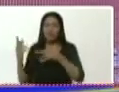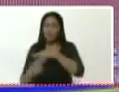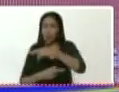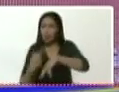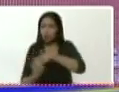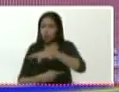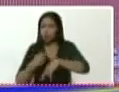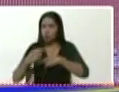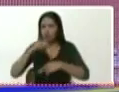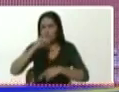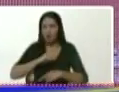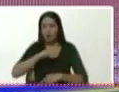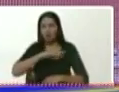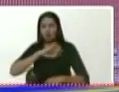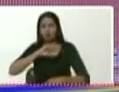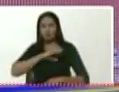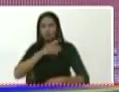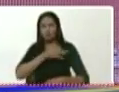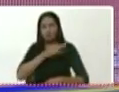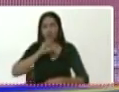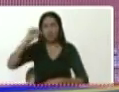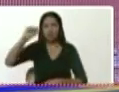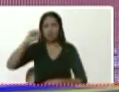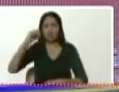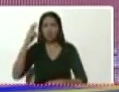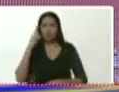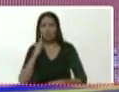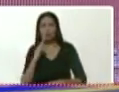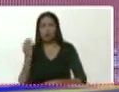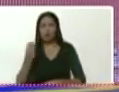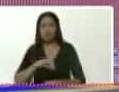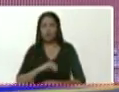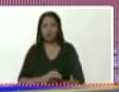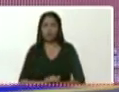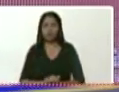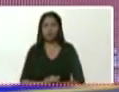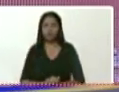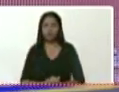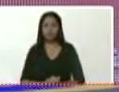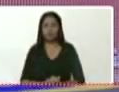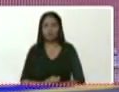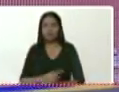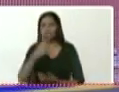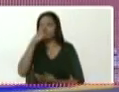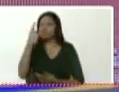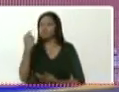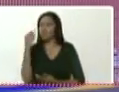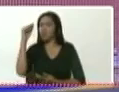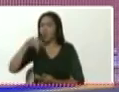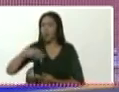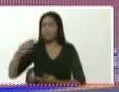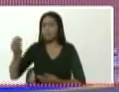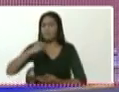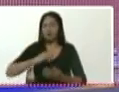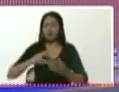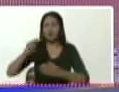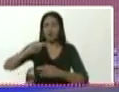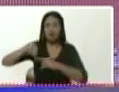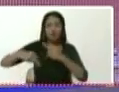revolucionaria, socialista, bolivariana, zamorista y hoy más que